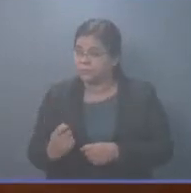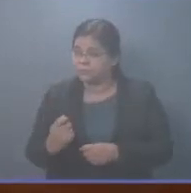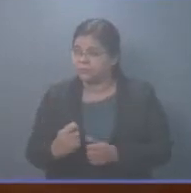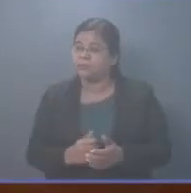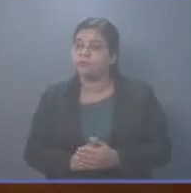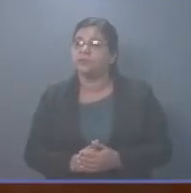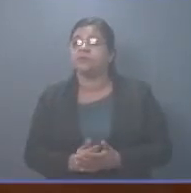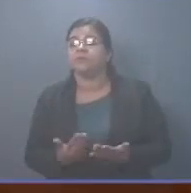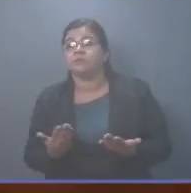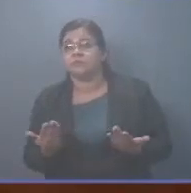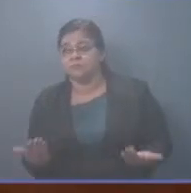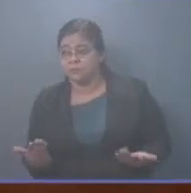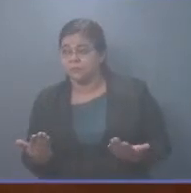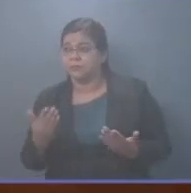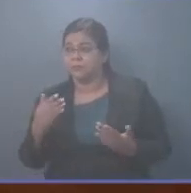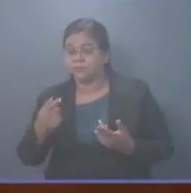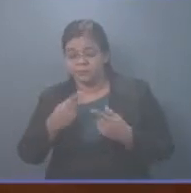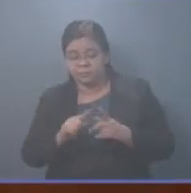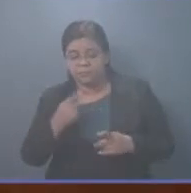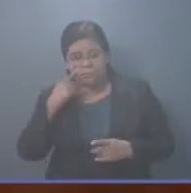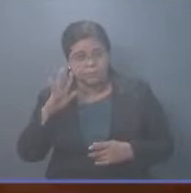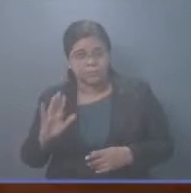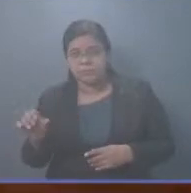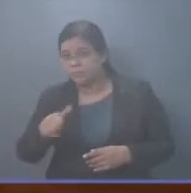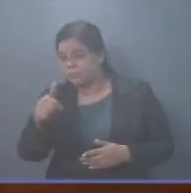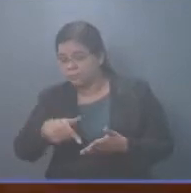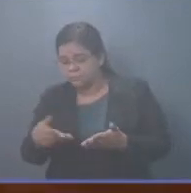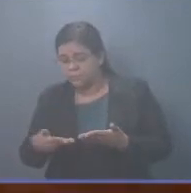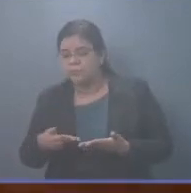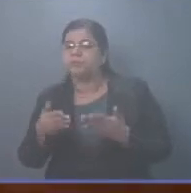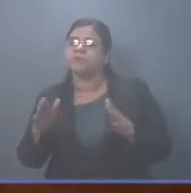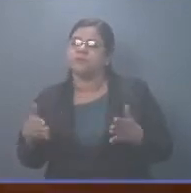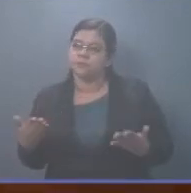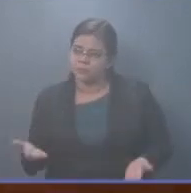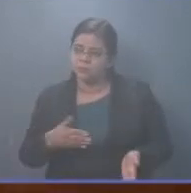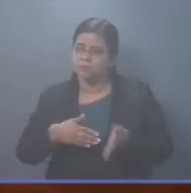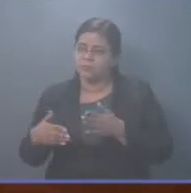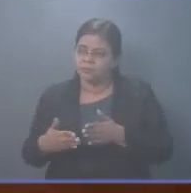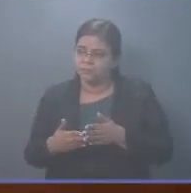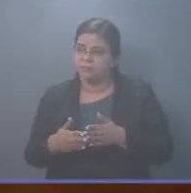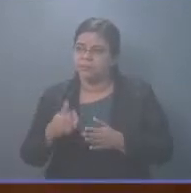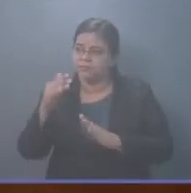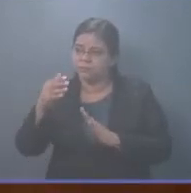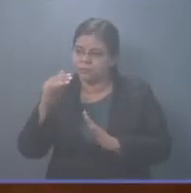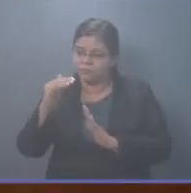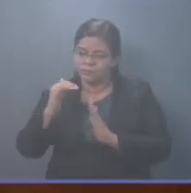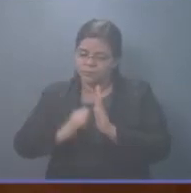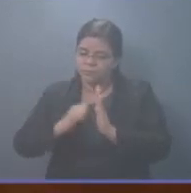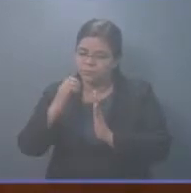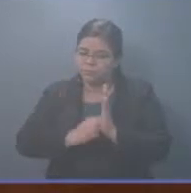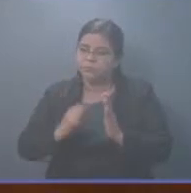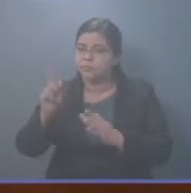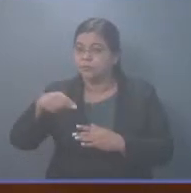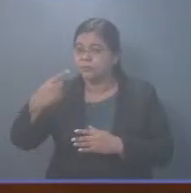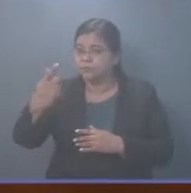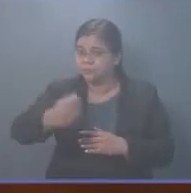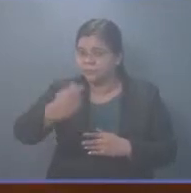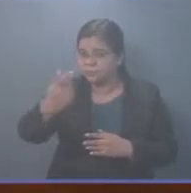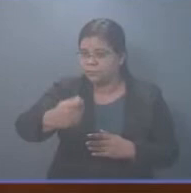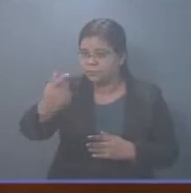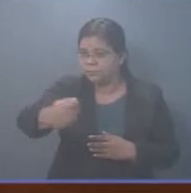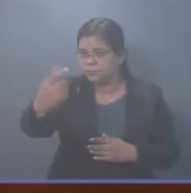el deceso, y en el caso que genere otro derecho, este se empezará a devengar a partir del siguiente mes de